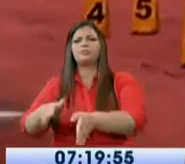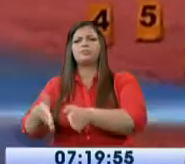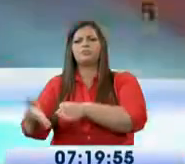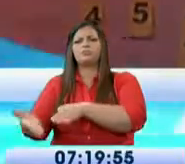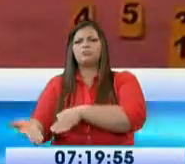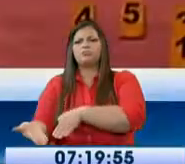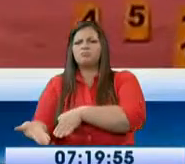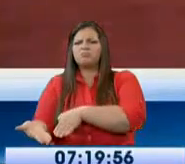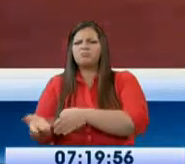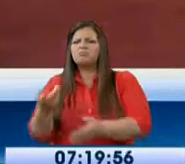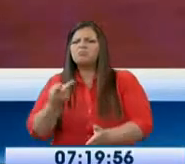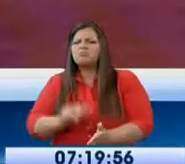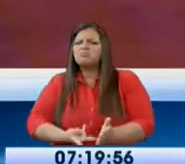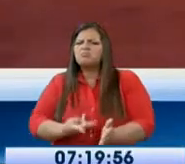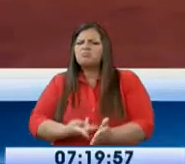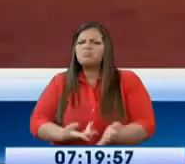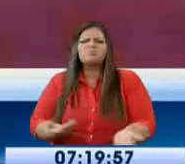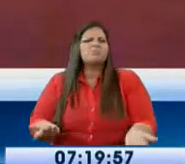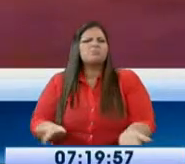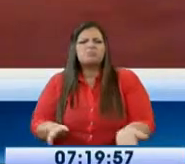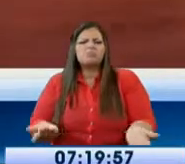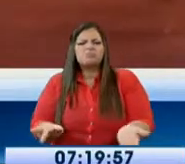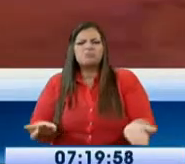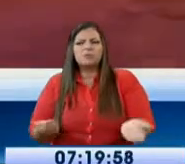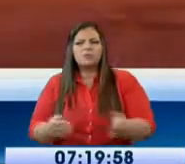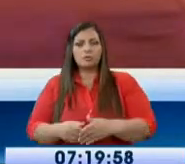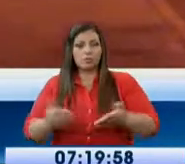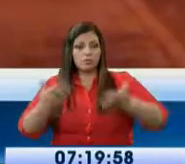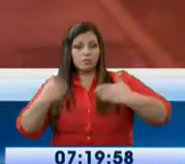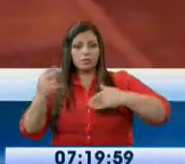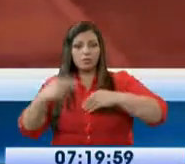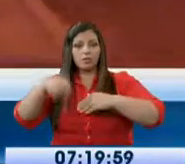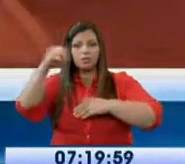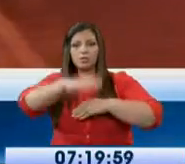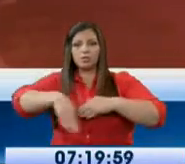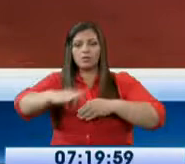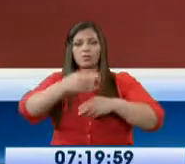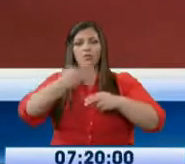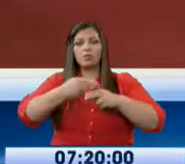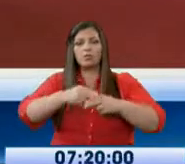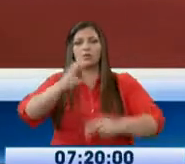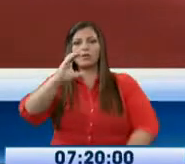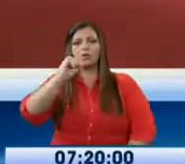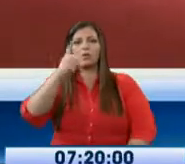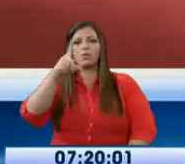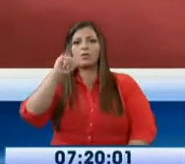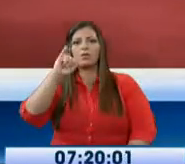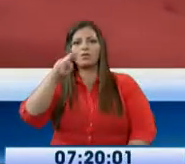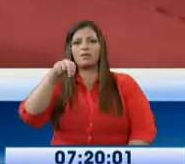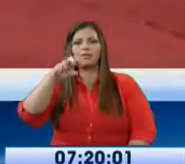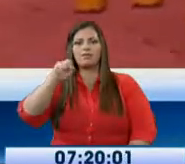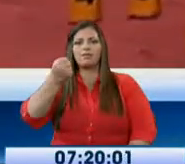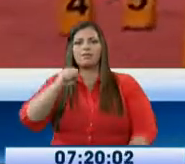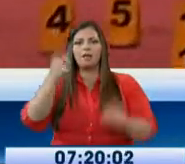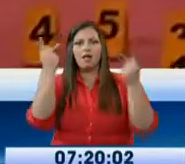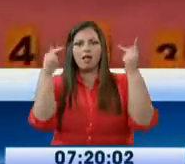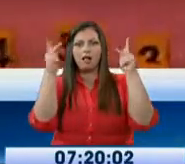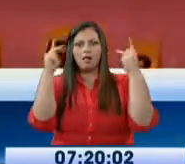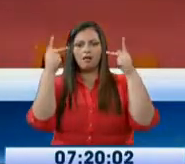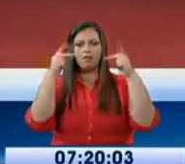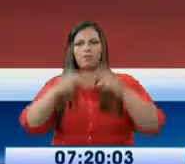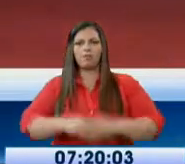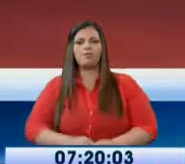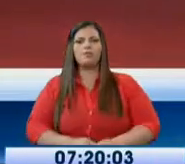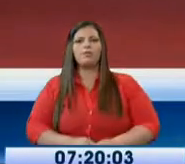cerca de la 1 de la mañana en el sector de Colinas de la Alborada. La policía consultó con ciertos vecinos,